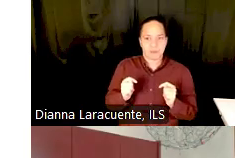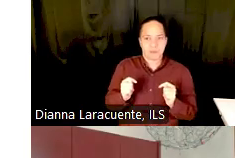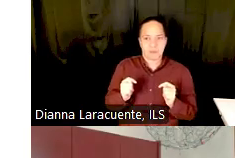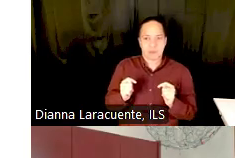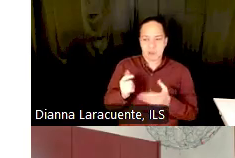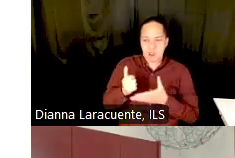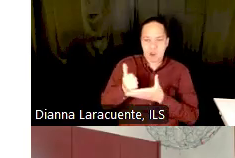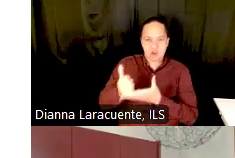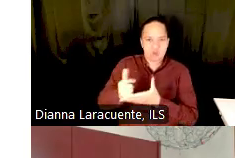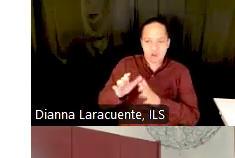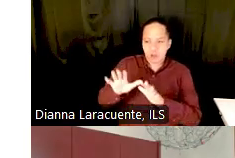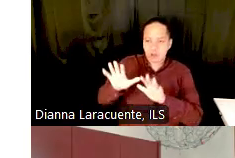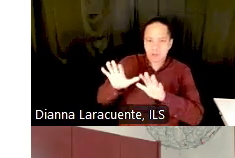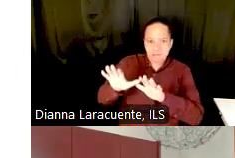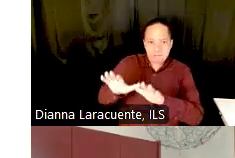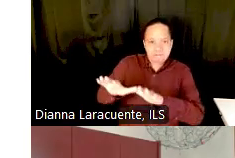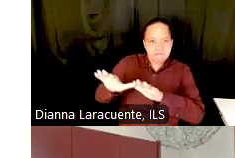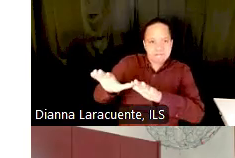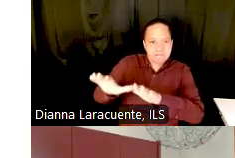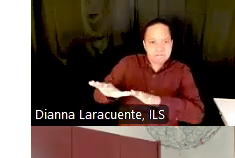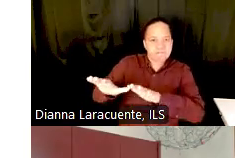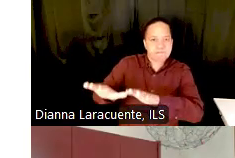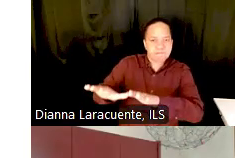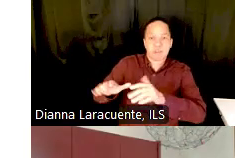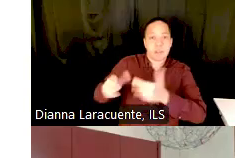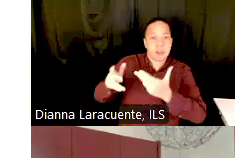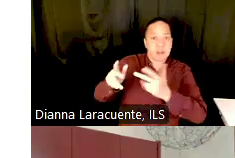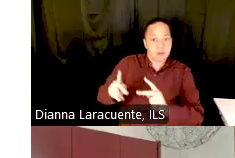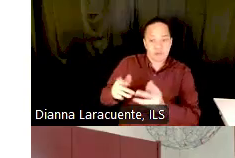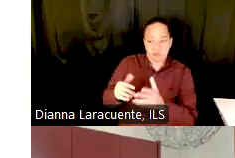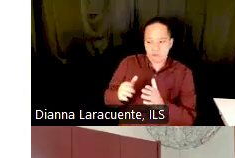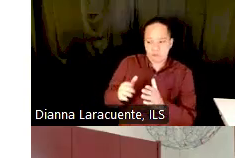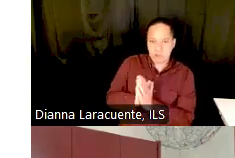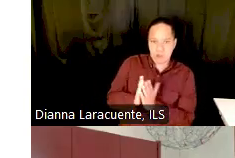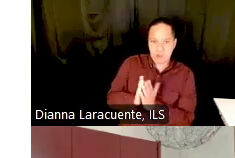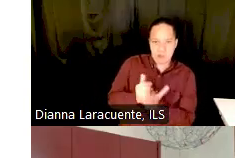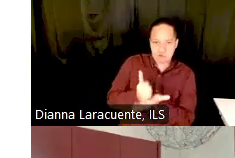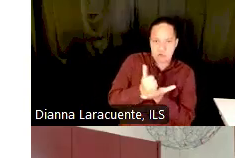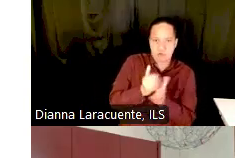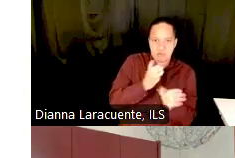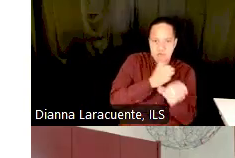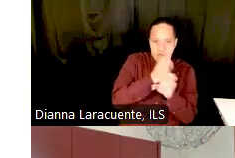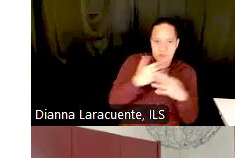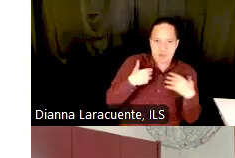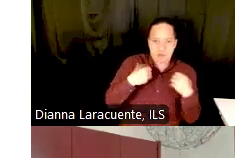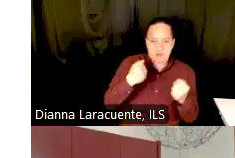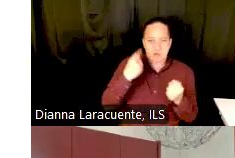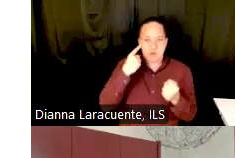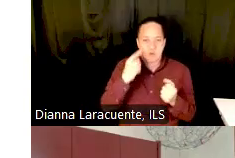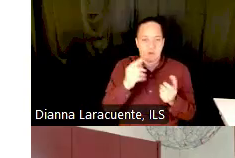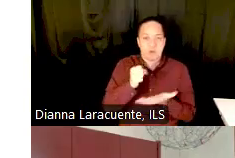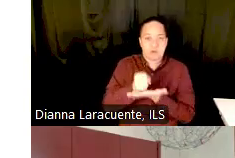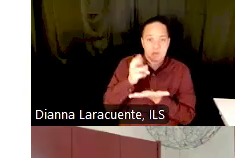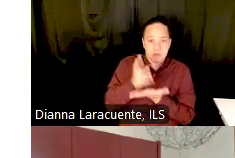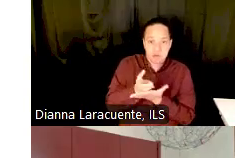ayudando a calmar a la persona. Solicitar la ayuda, ¿verdad?, de los especialistas en la salud mental, como son los trabajos sociales y